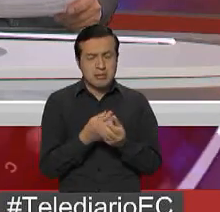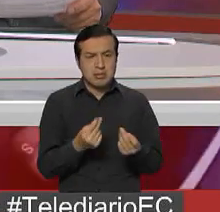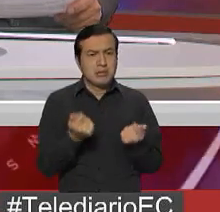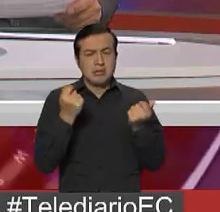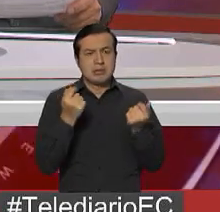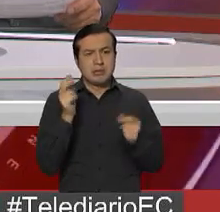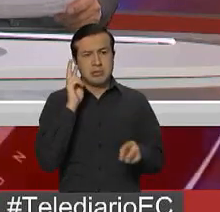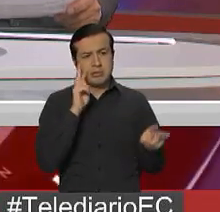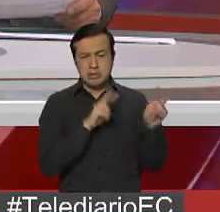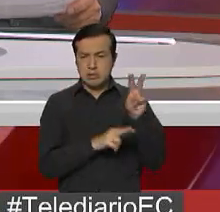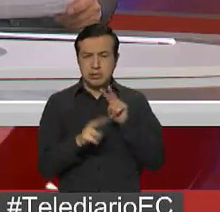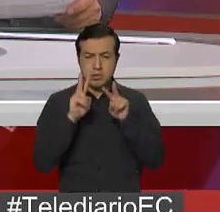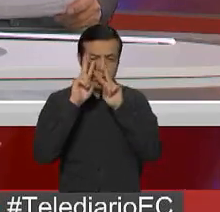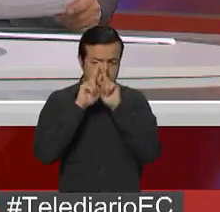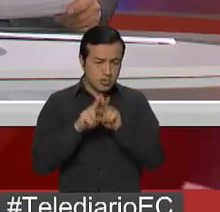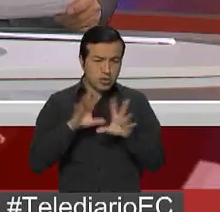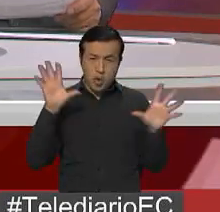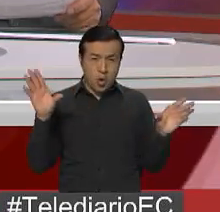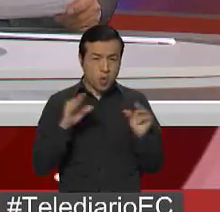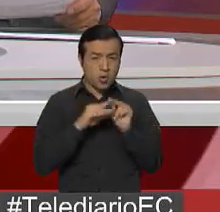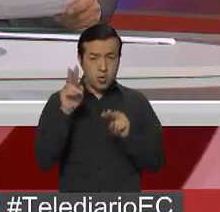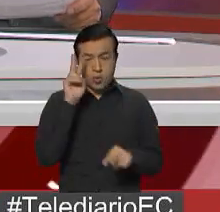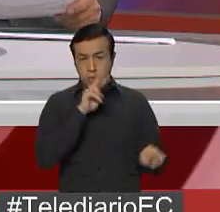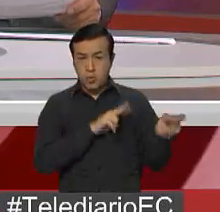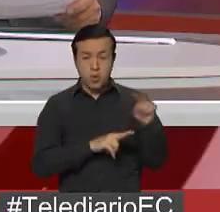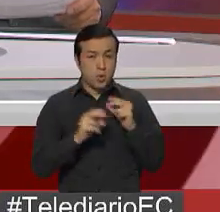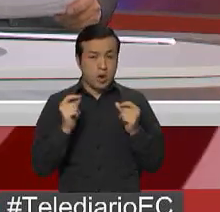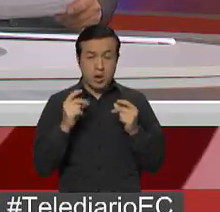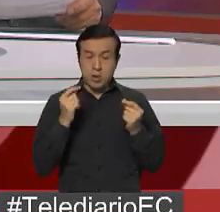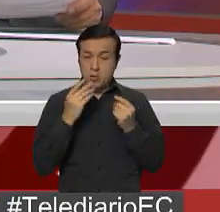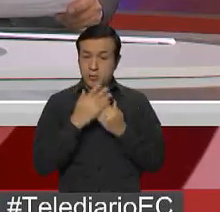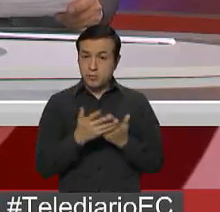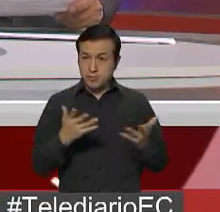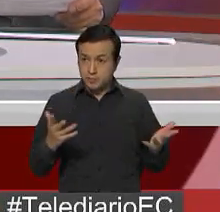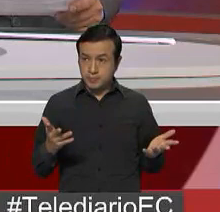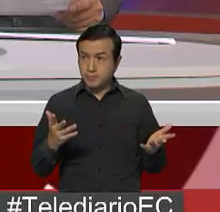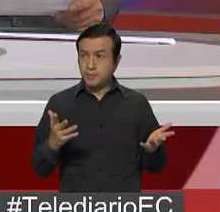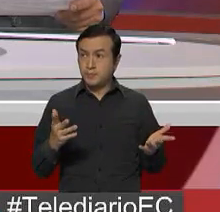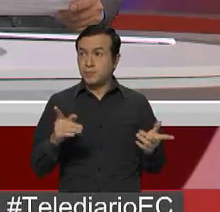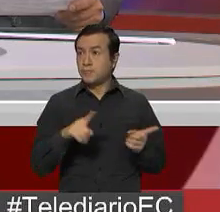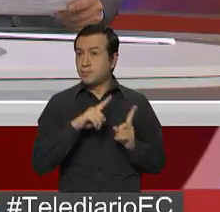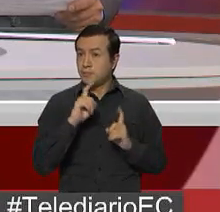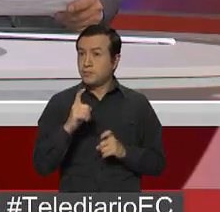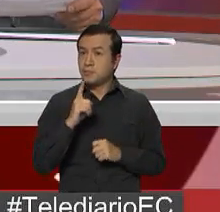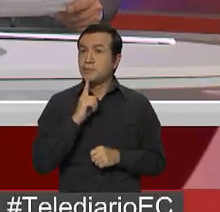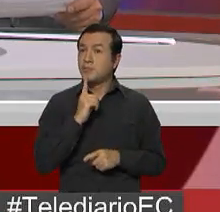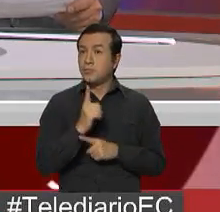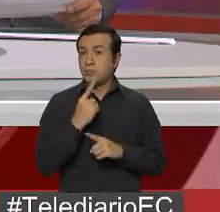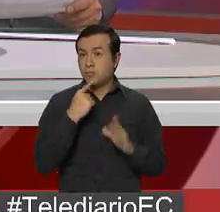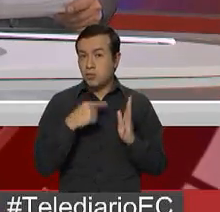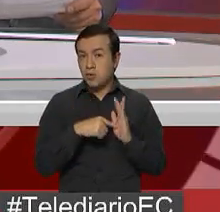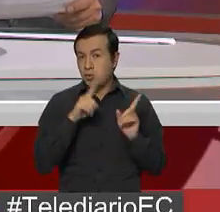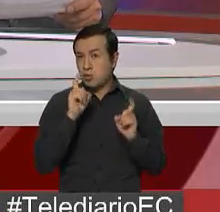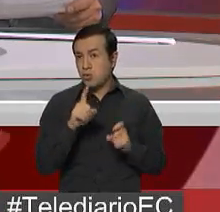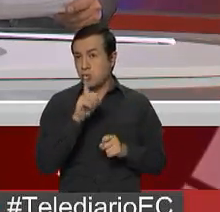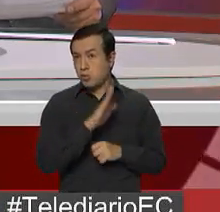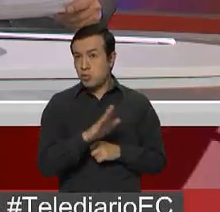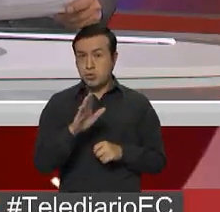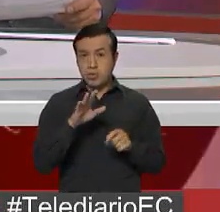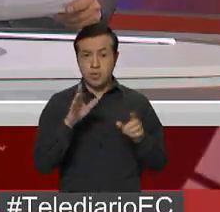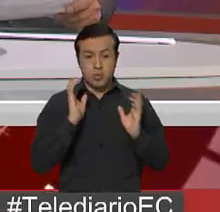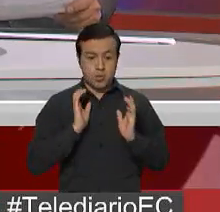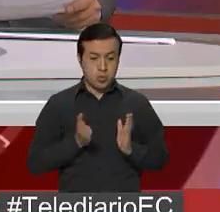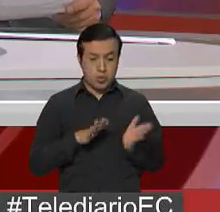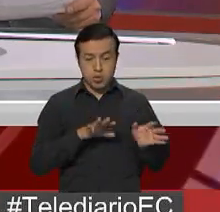para hacer realizar estos controles antes de que ocurran estos flagelos el doctor de la gracia en caso en el caso de los de las fondas de